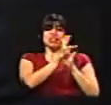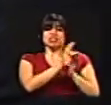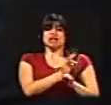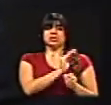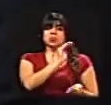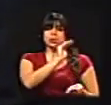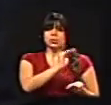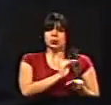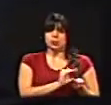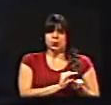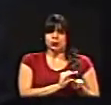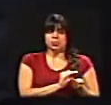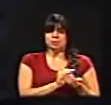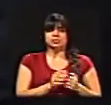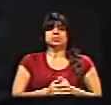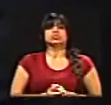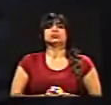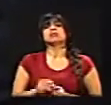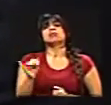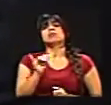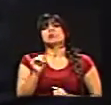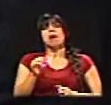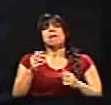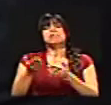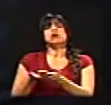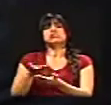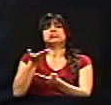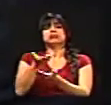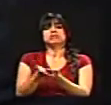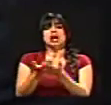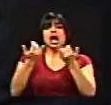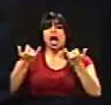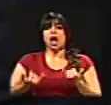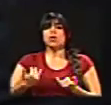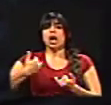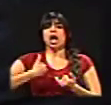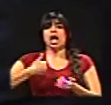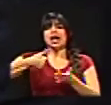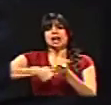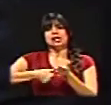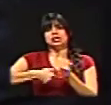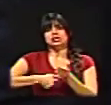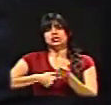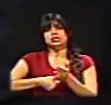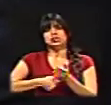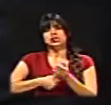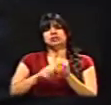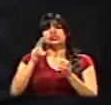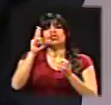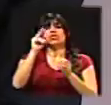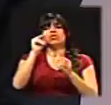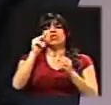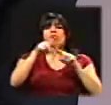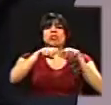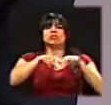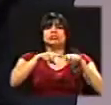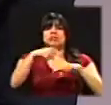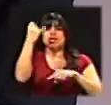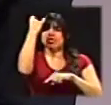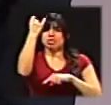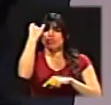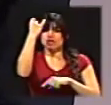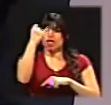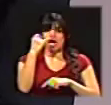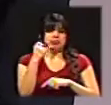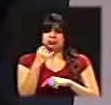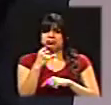menor, y también hay quienes están planteando que ahora hay un electorado menos ideológico. En su opinión,